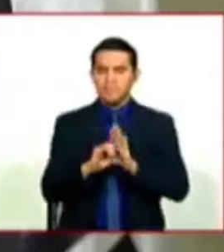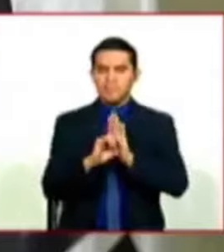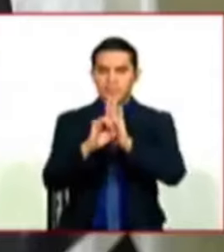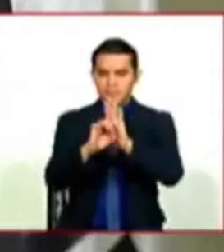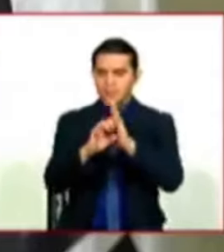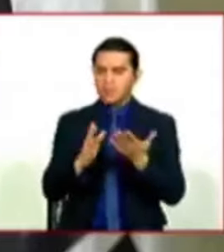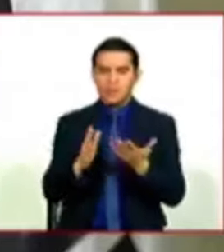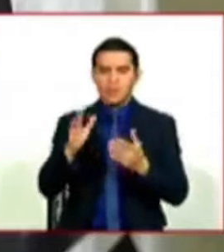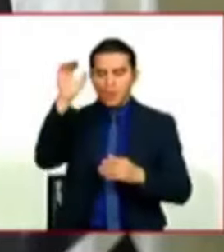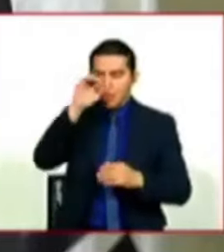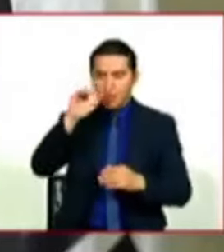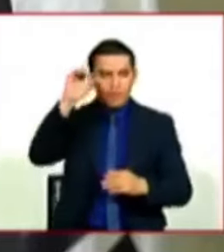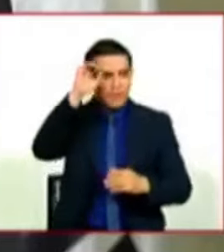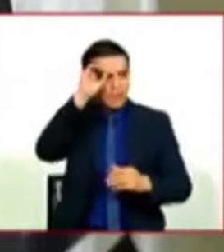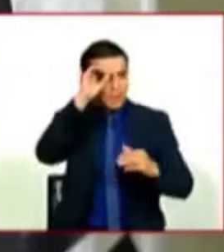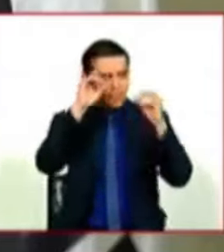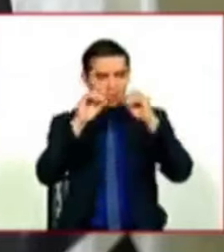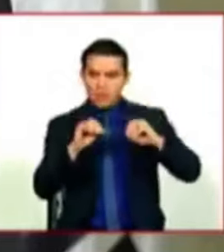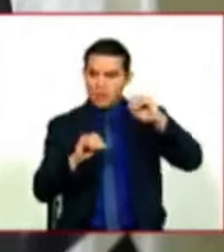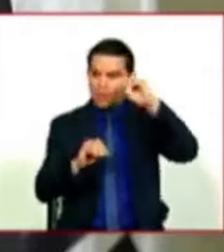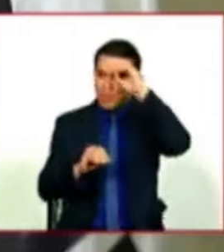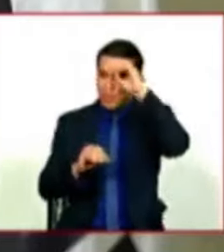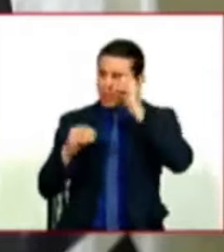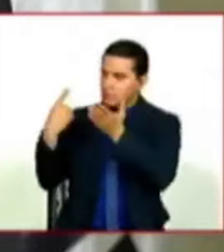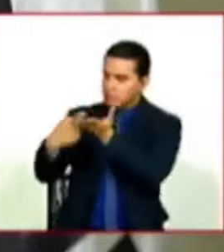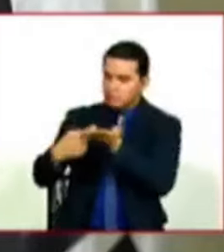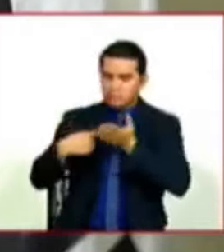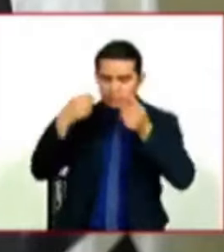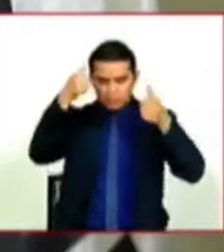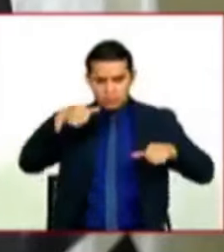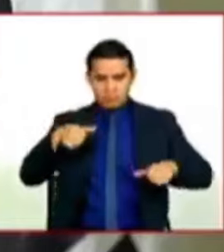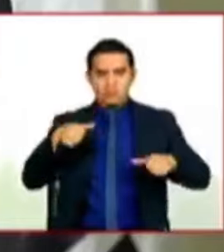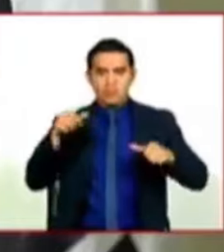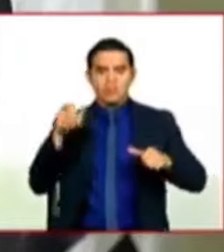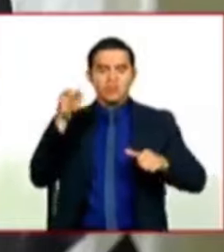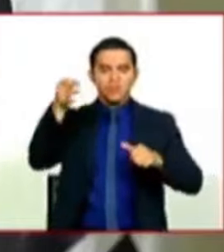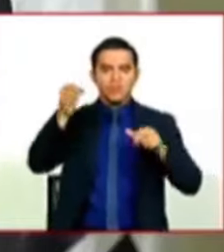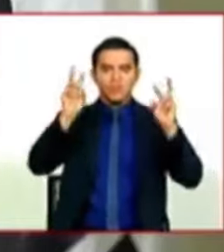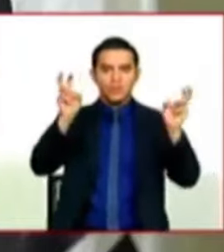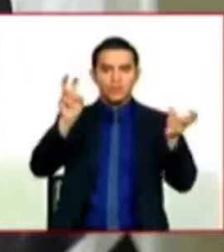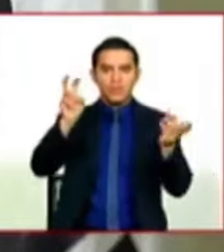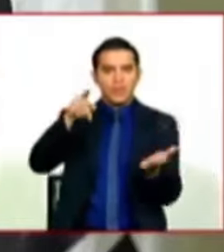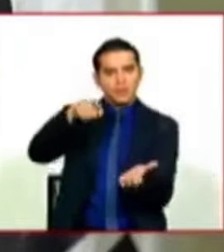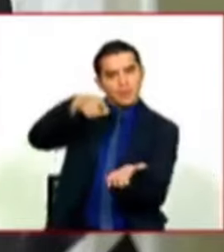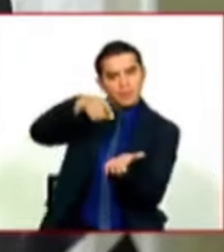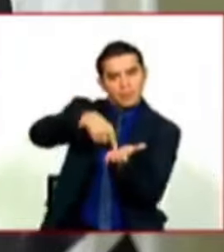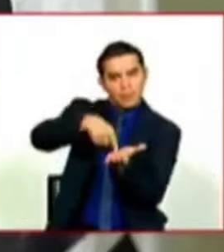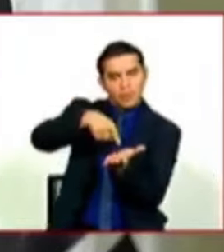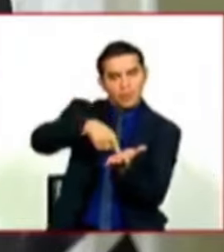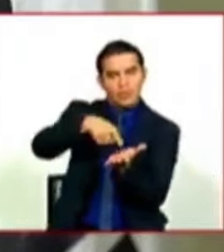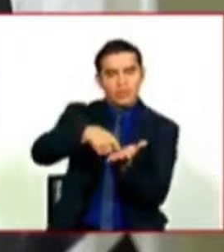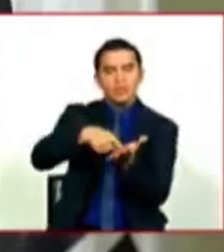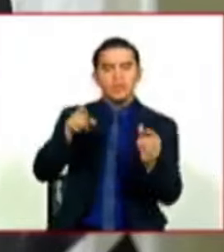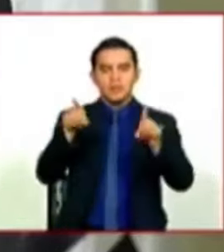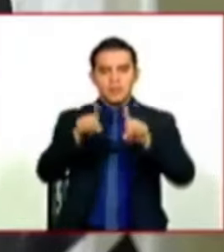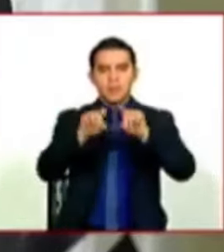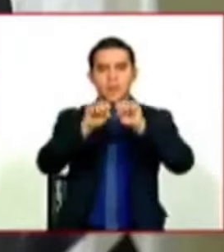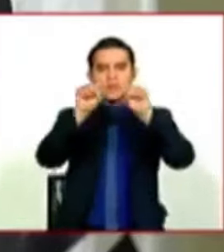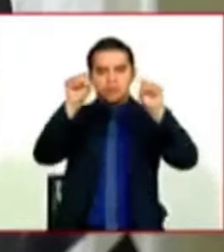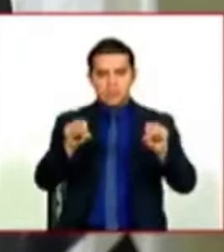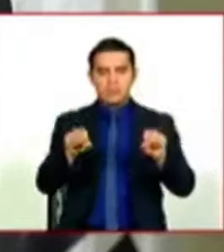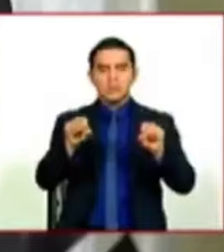posturas consensuadas en favor de la biometría y el sistema de transmisión de resultados